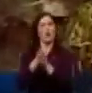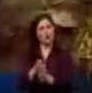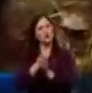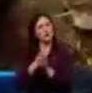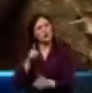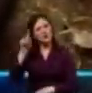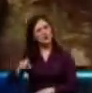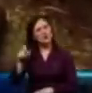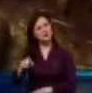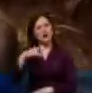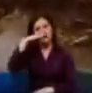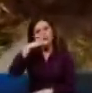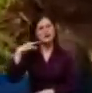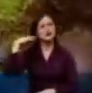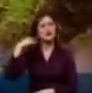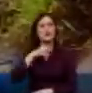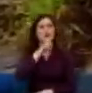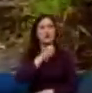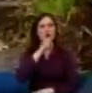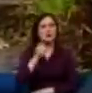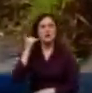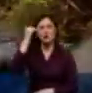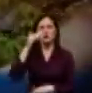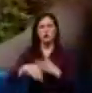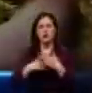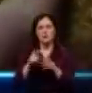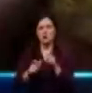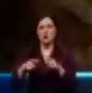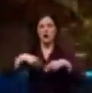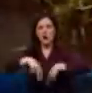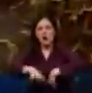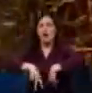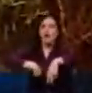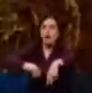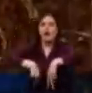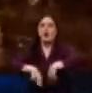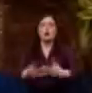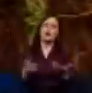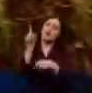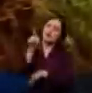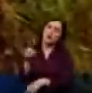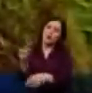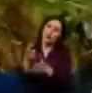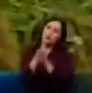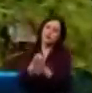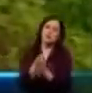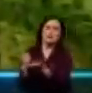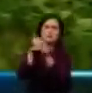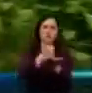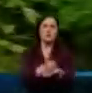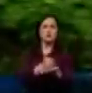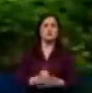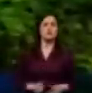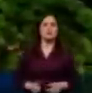porque tantos niños, personas de la tercera edad, moradores, pasamos por aquí y requerimos urgente este